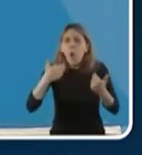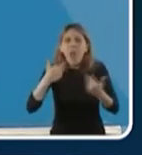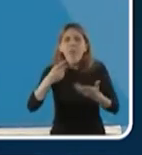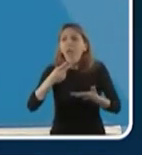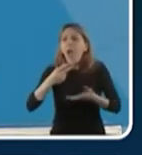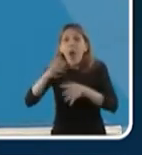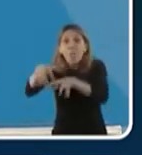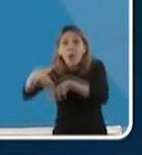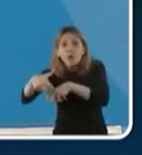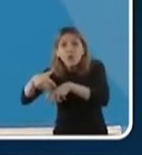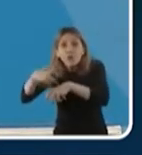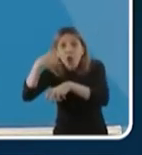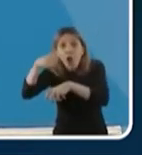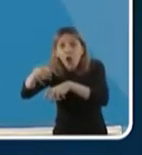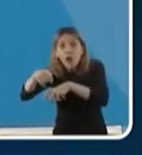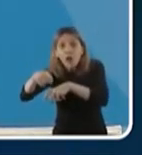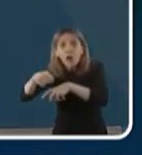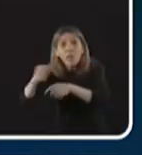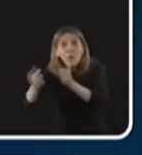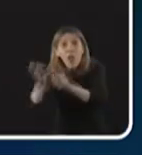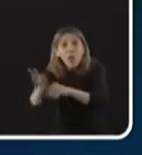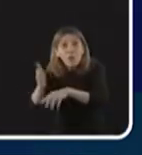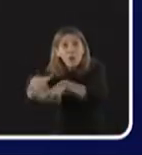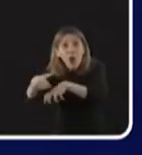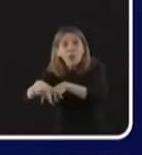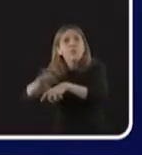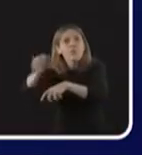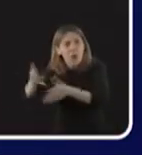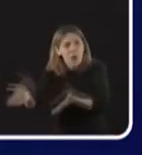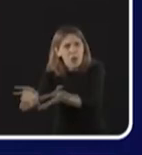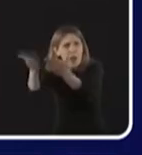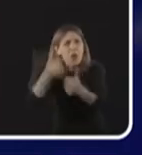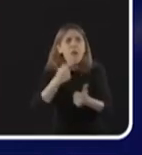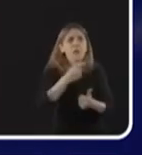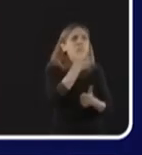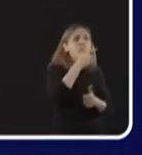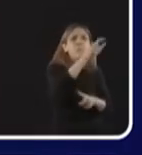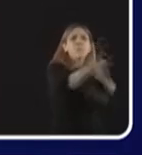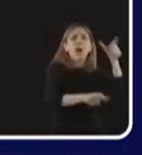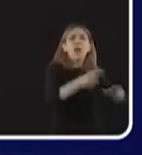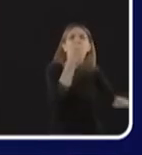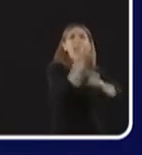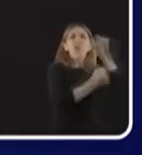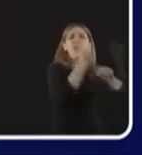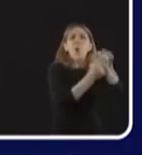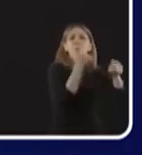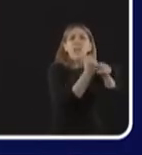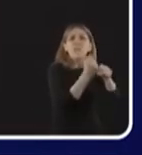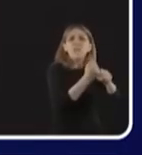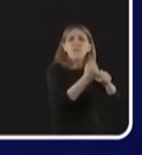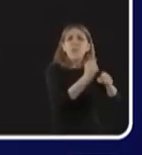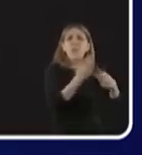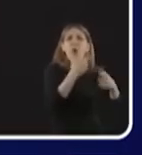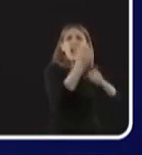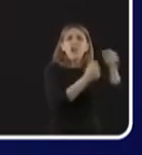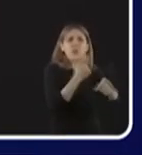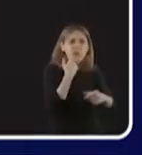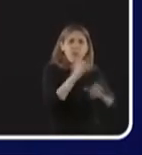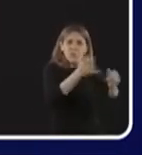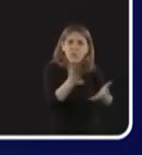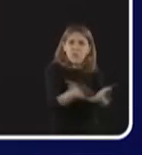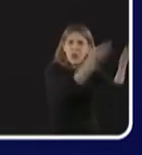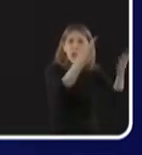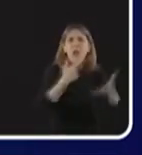pero que evidentemente está socavando el poder que tiene, y un presidente que en ningún momento ha decidido tomar el